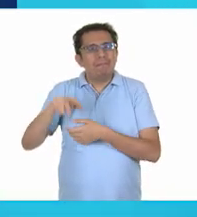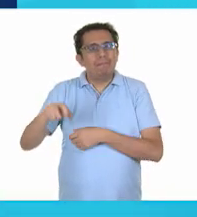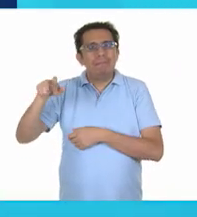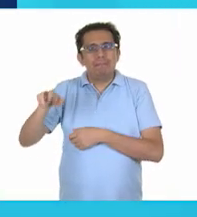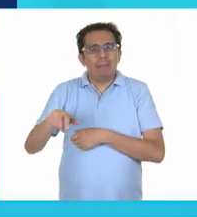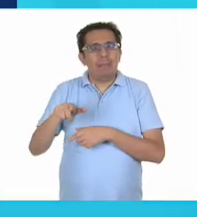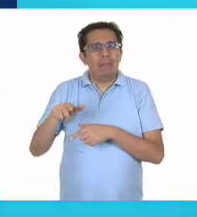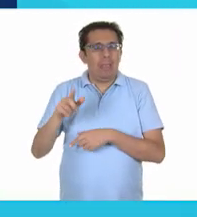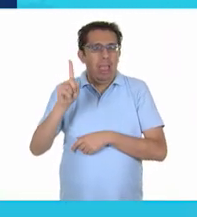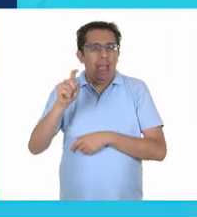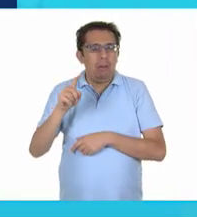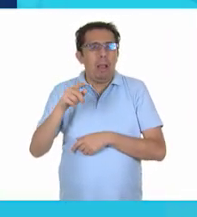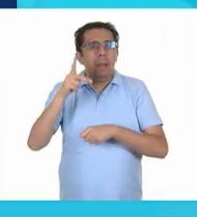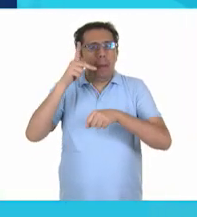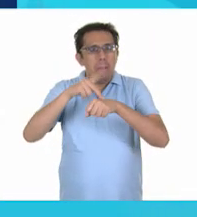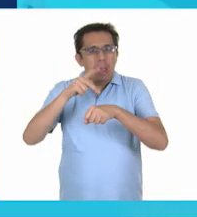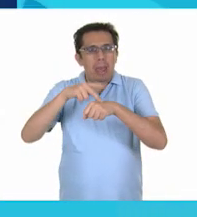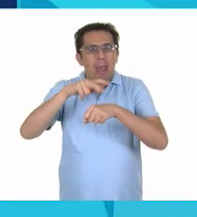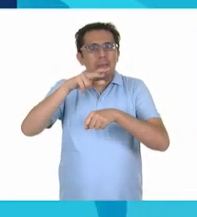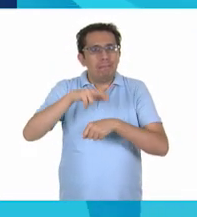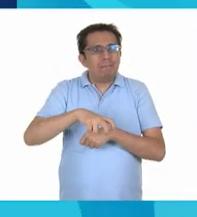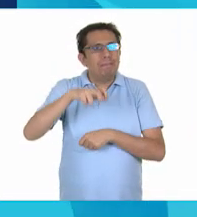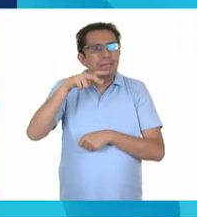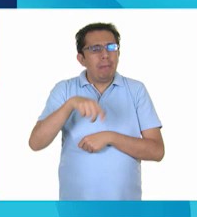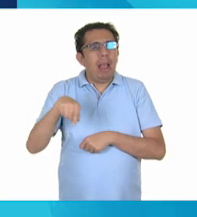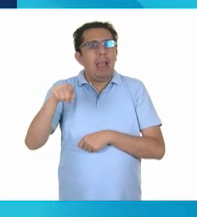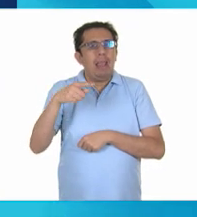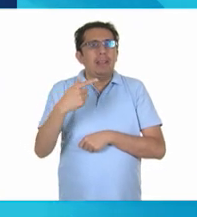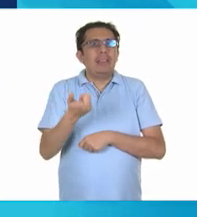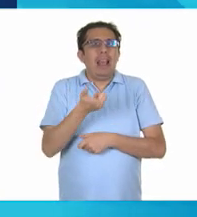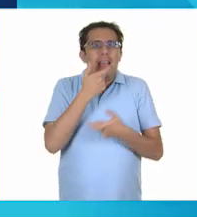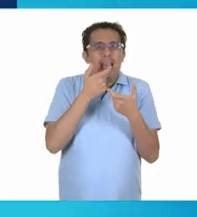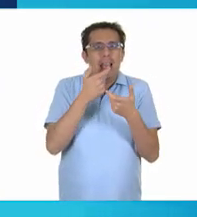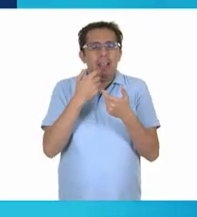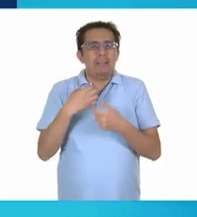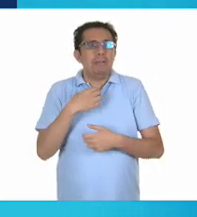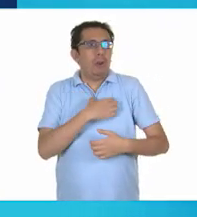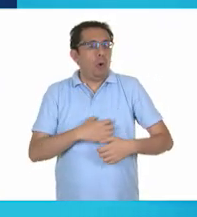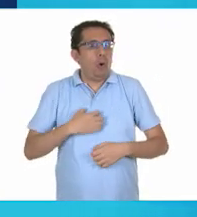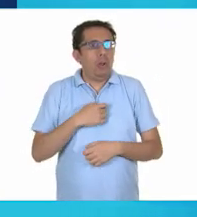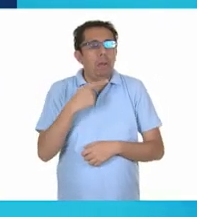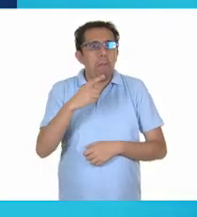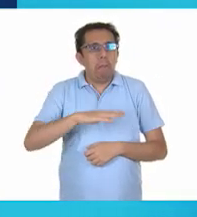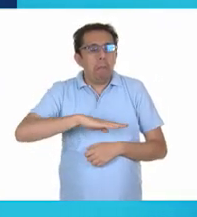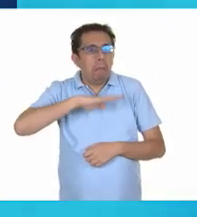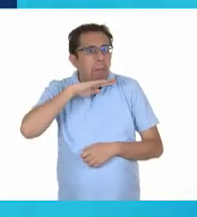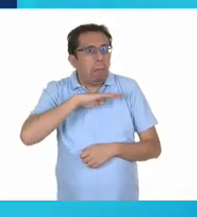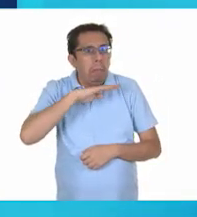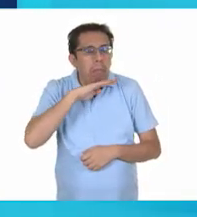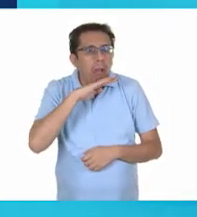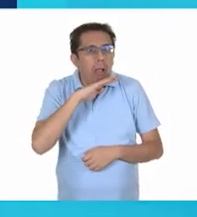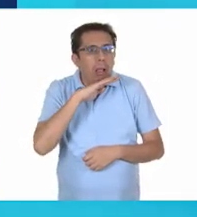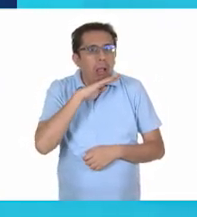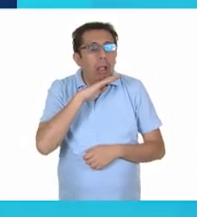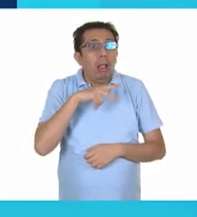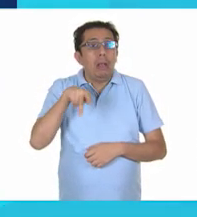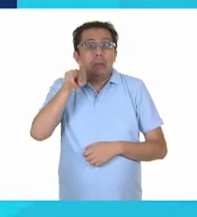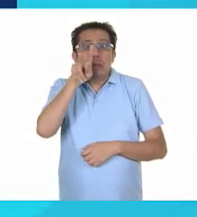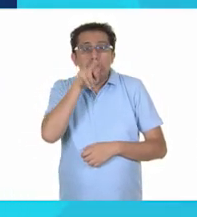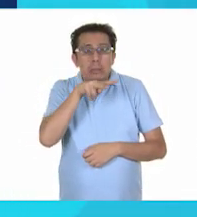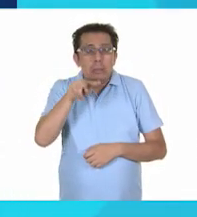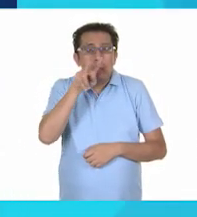agua. Brincaba de un lado al otro de las piedras. Reía de alegría, sin darse